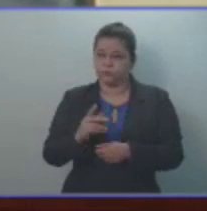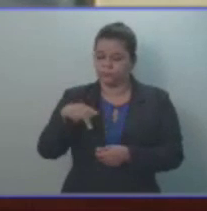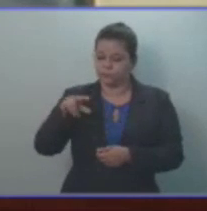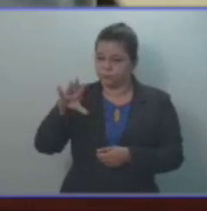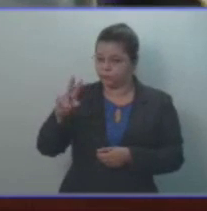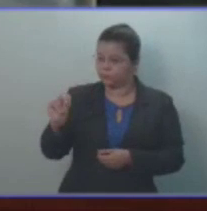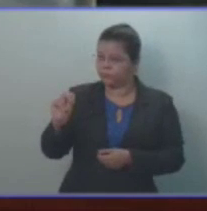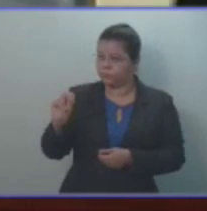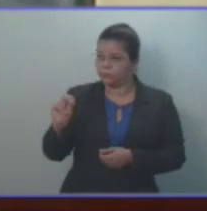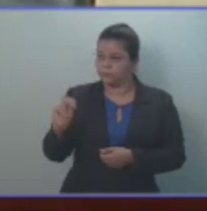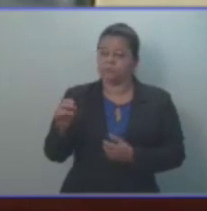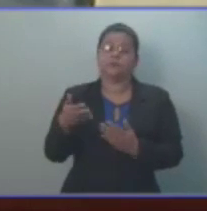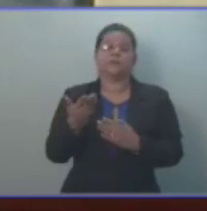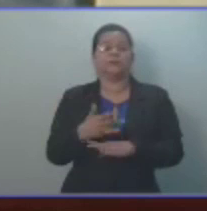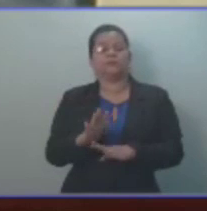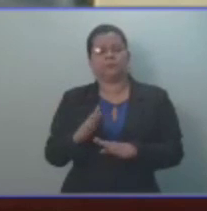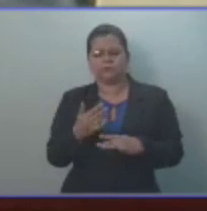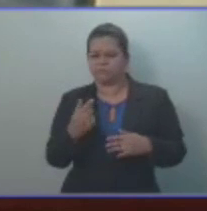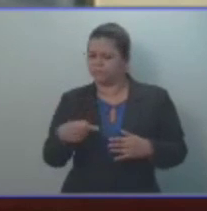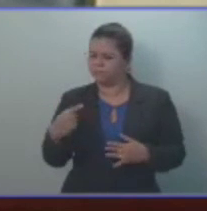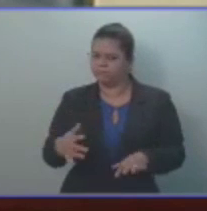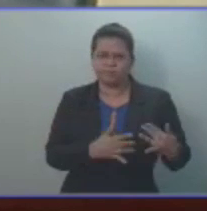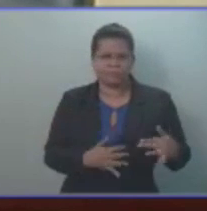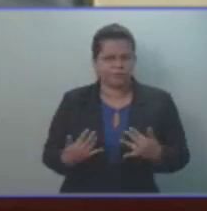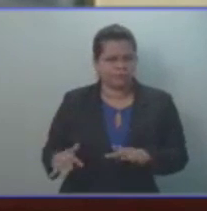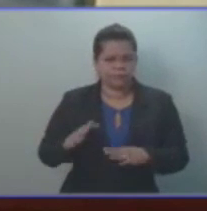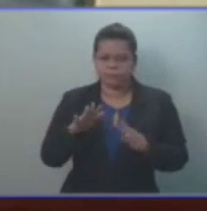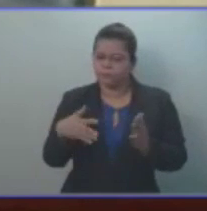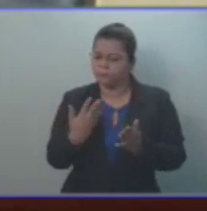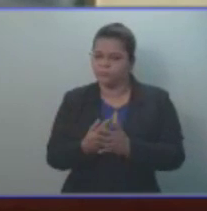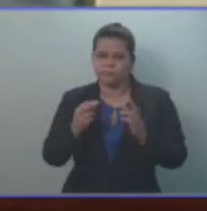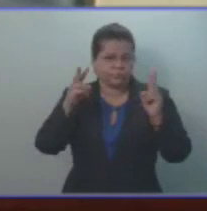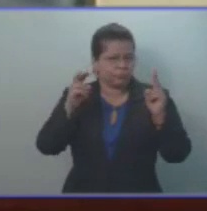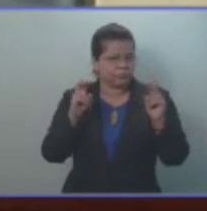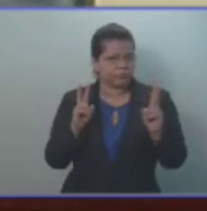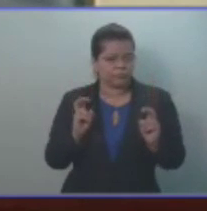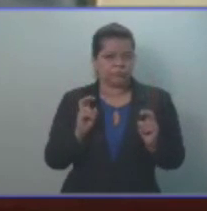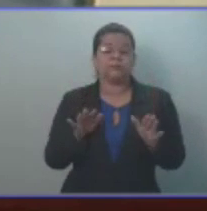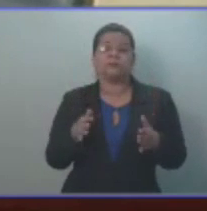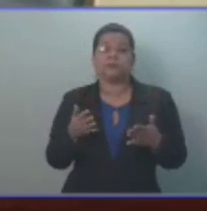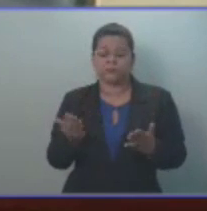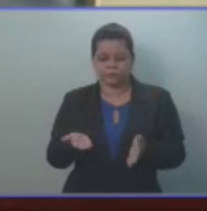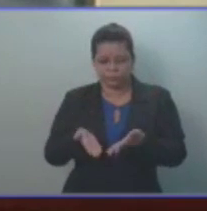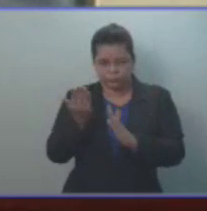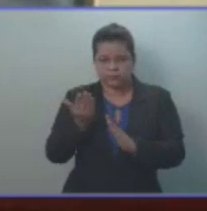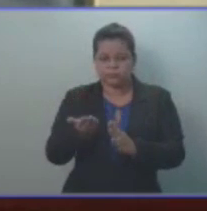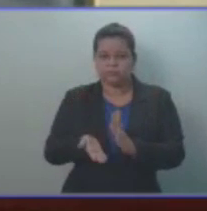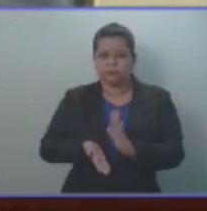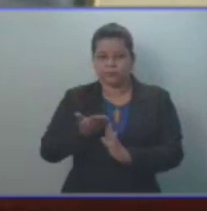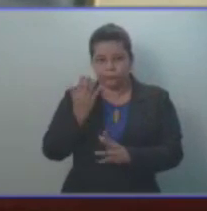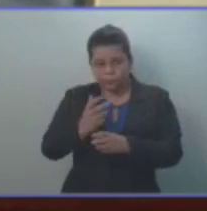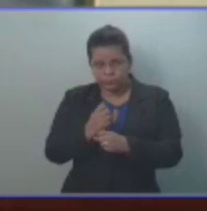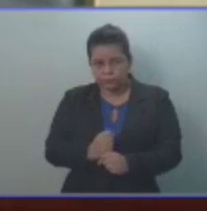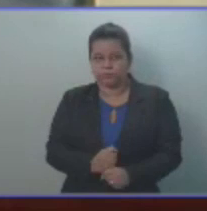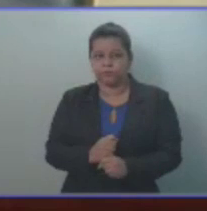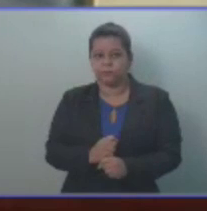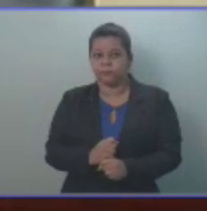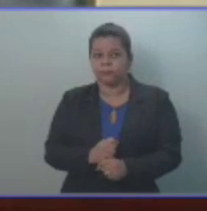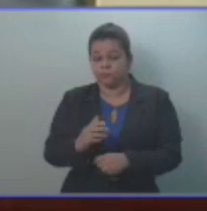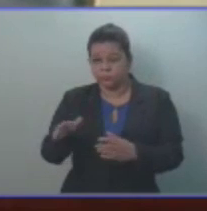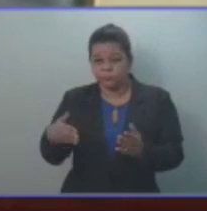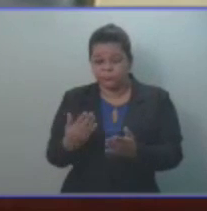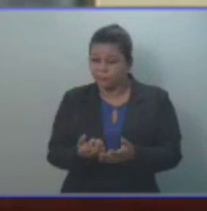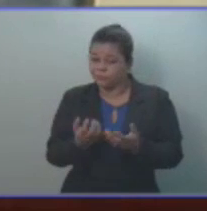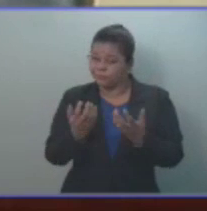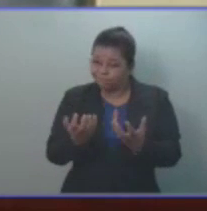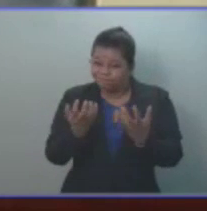Nacional, que ha sido proactivo en este tema para dar certeza, para dar certidumbre a esos